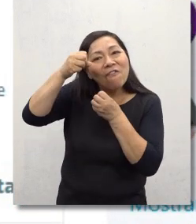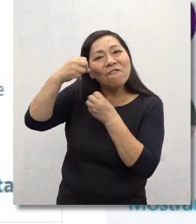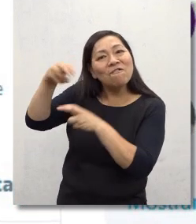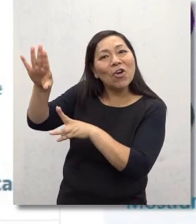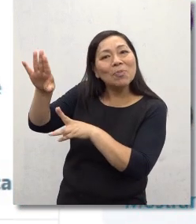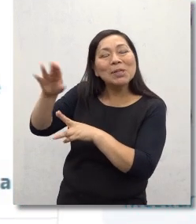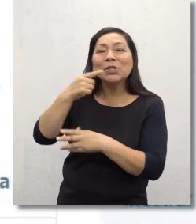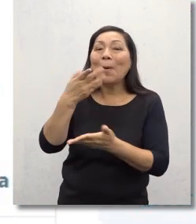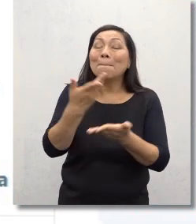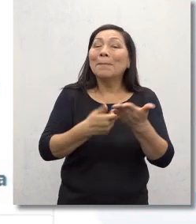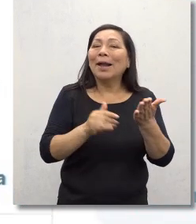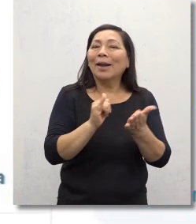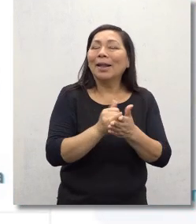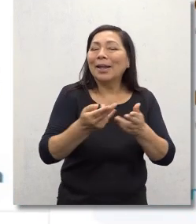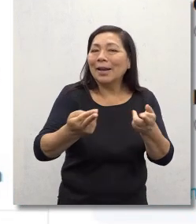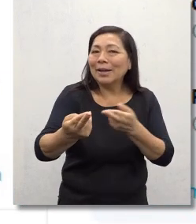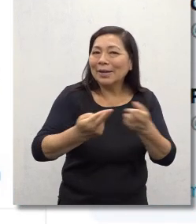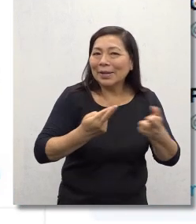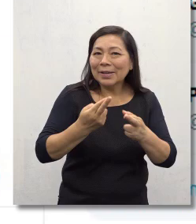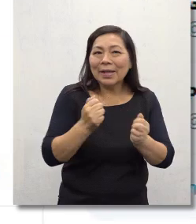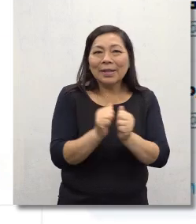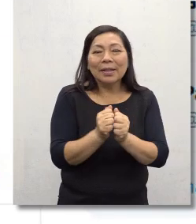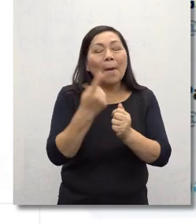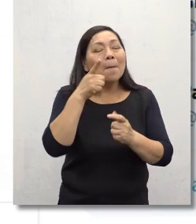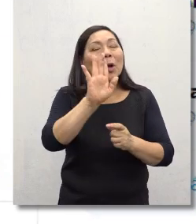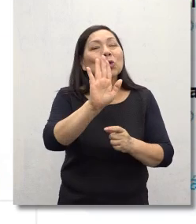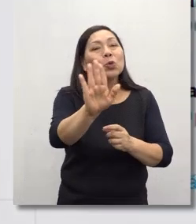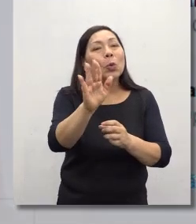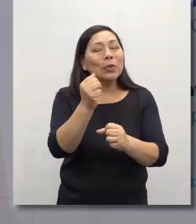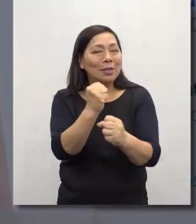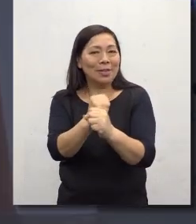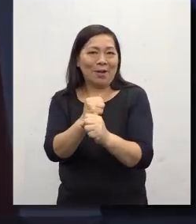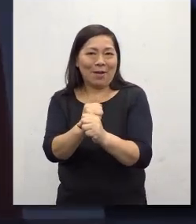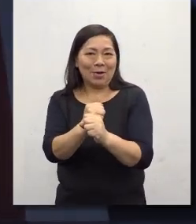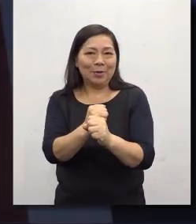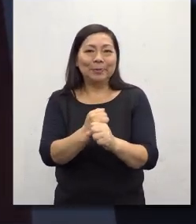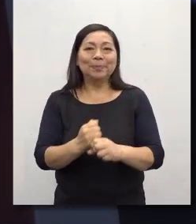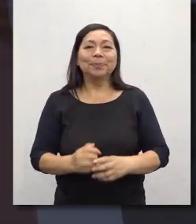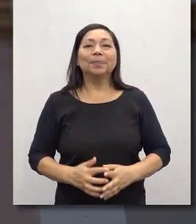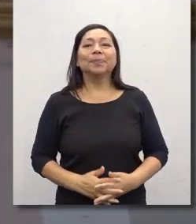y difundir opiniones relacionadas con el ejercicio del cargo.